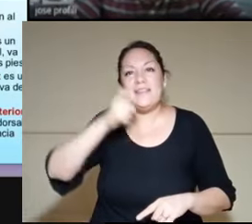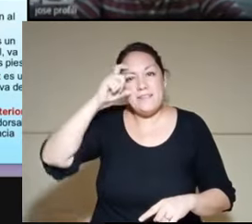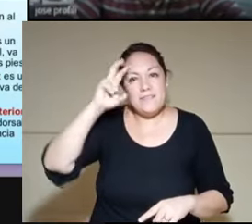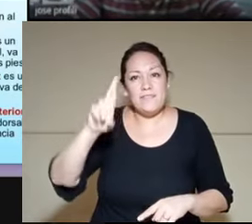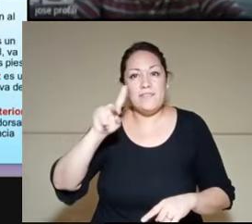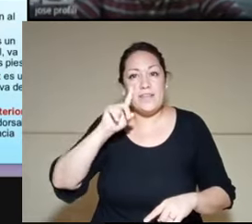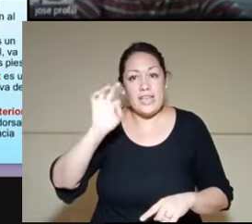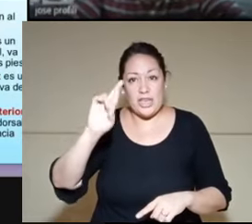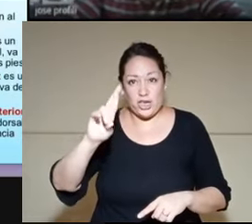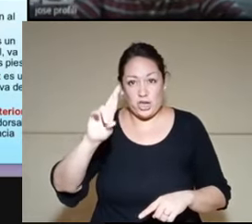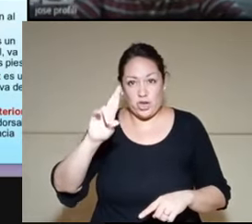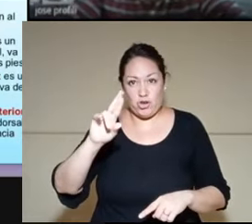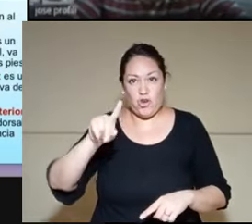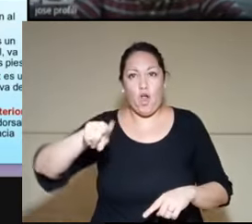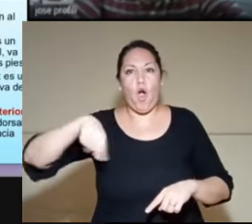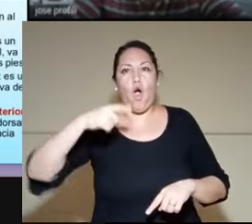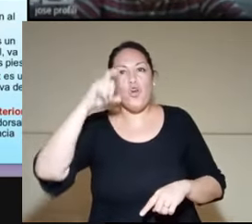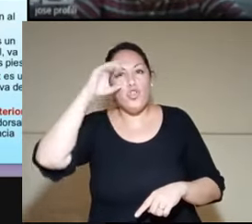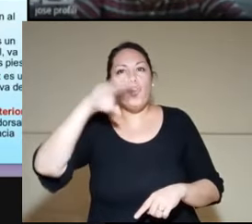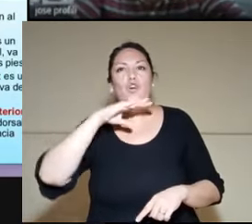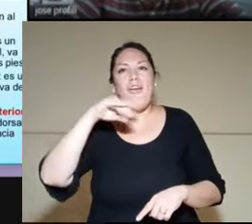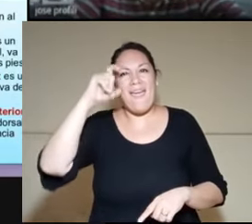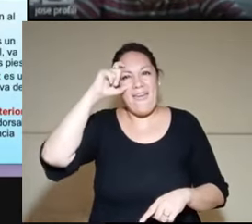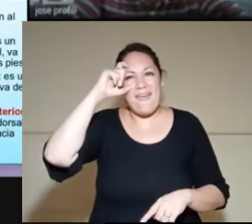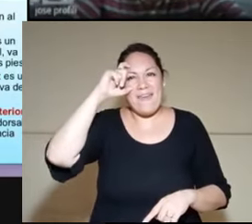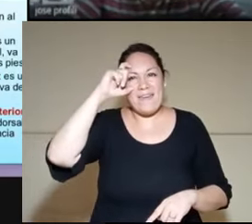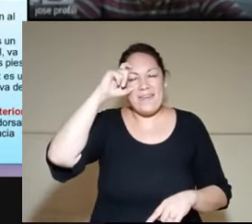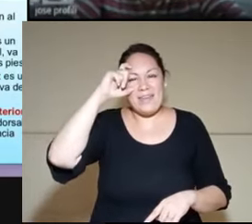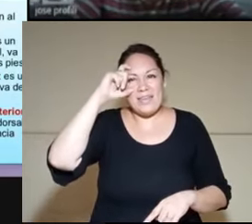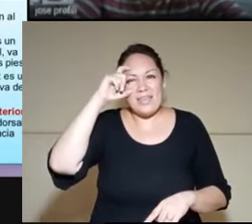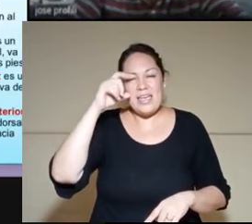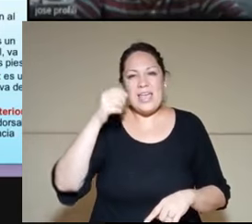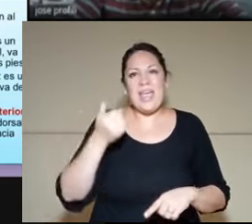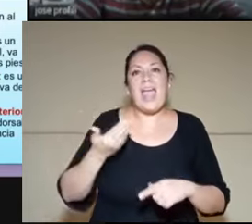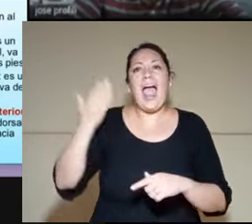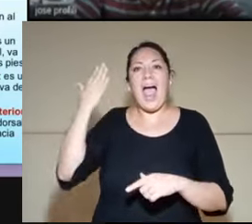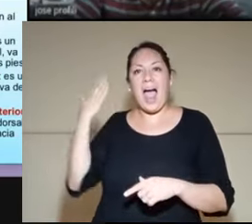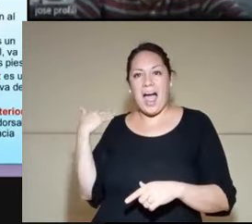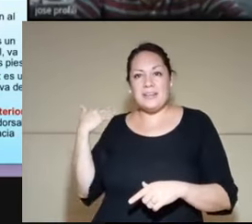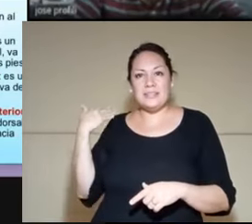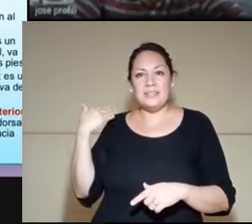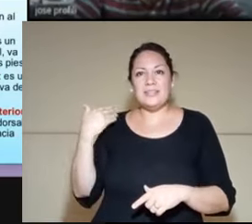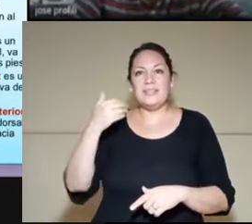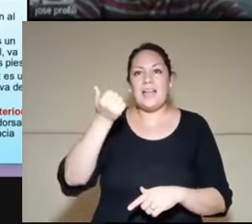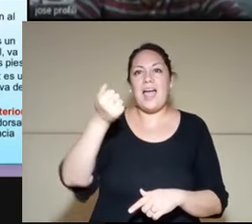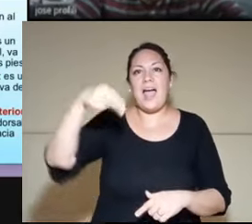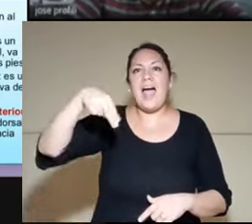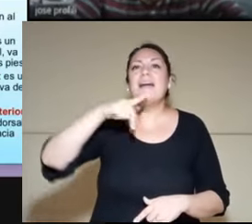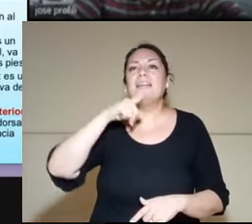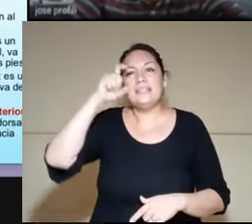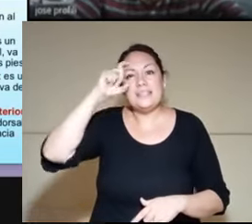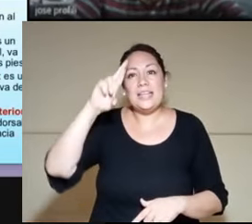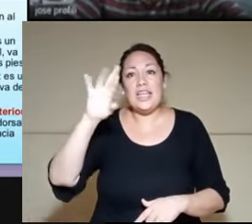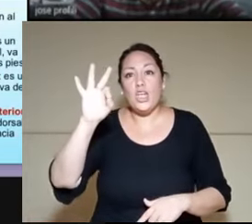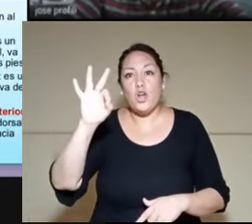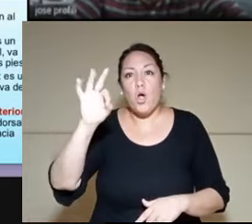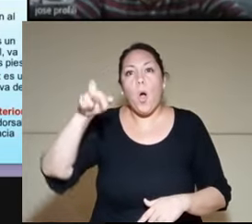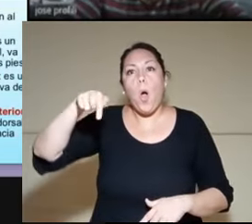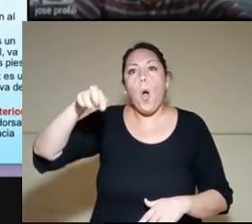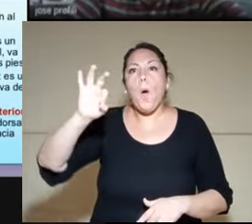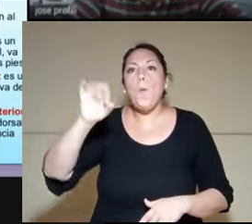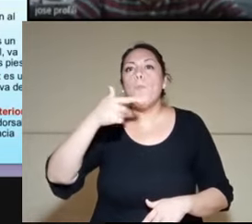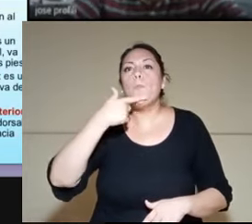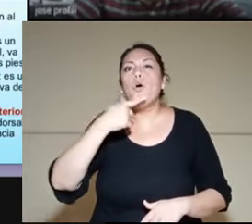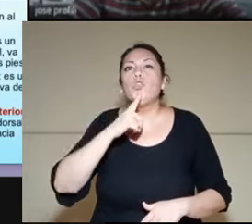que es un anteroposterior, ¿sí? Que es transversal, donde yo secciono como si le sacara